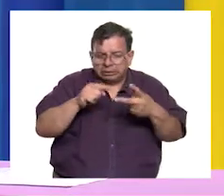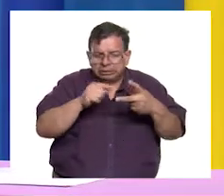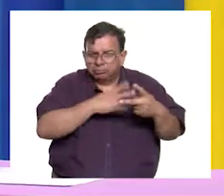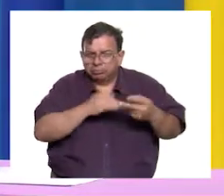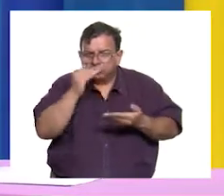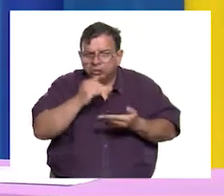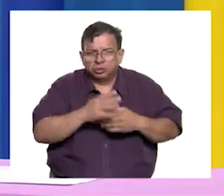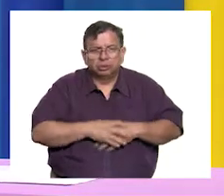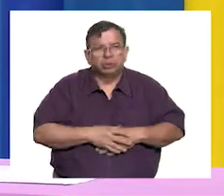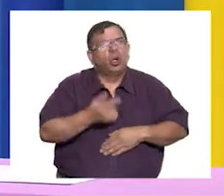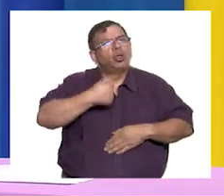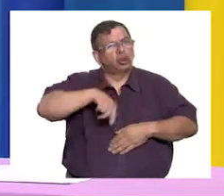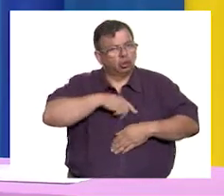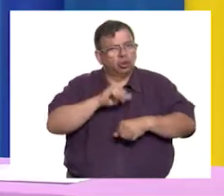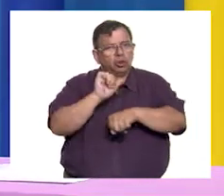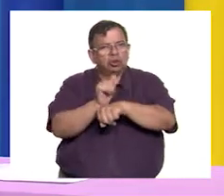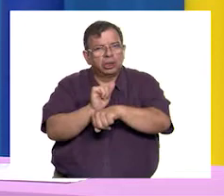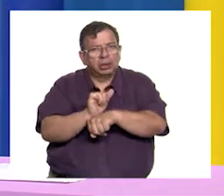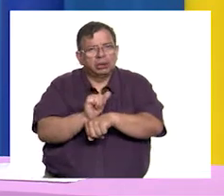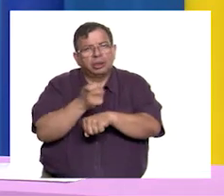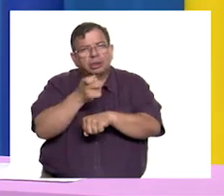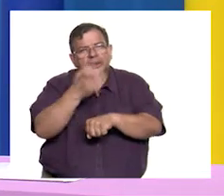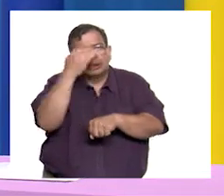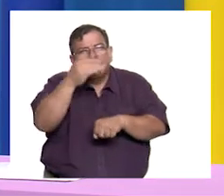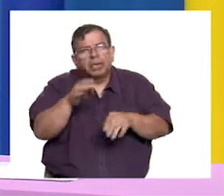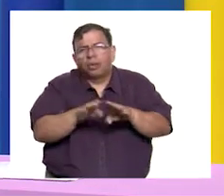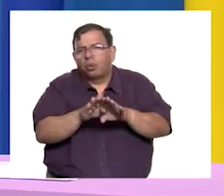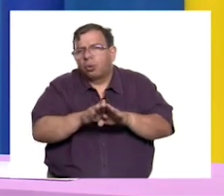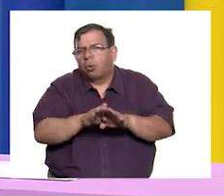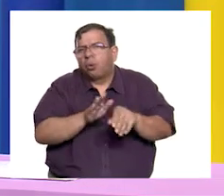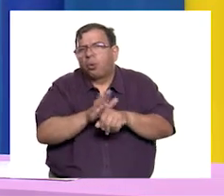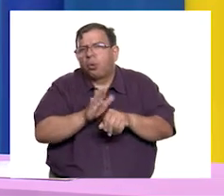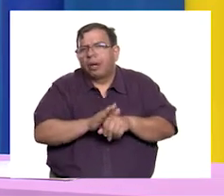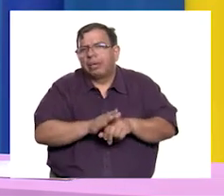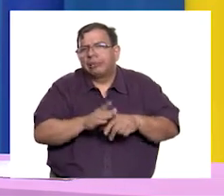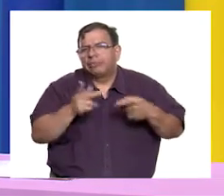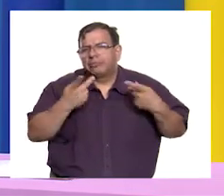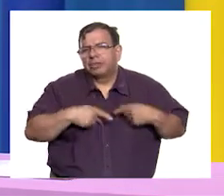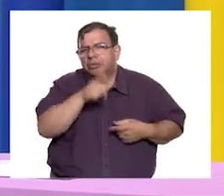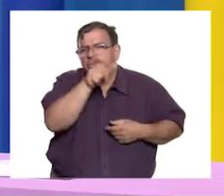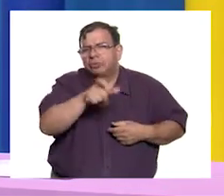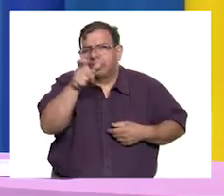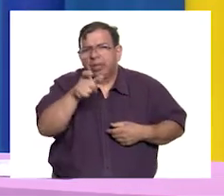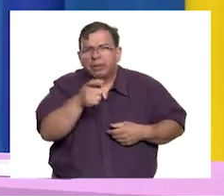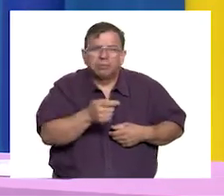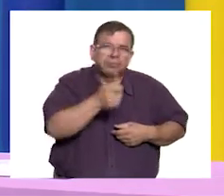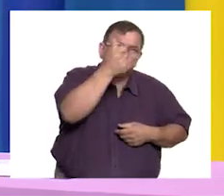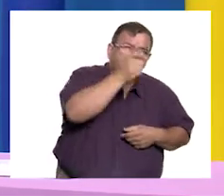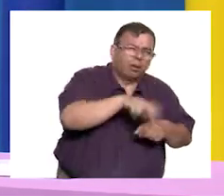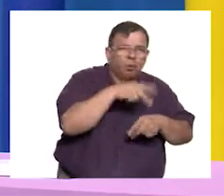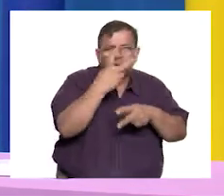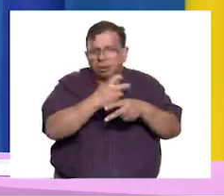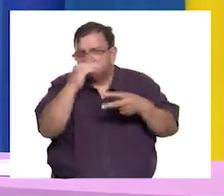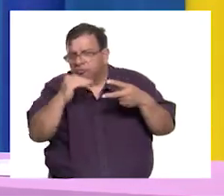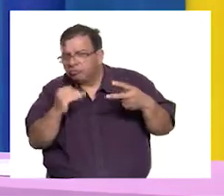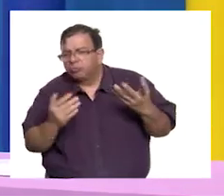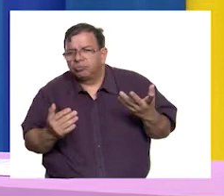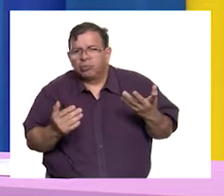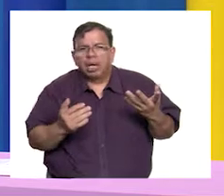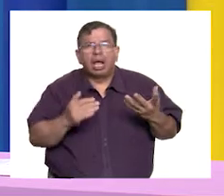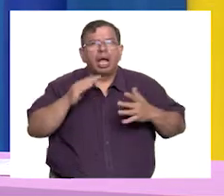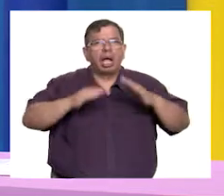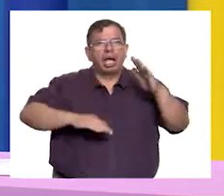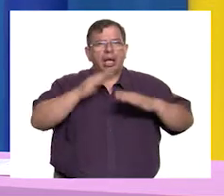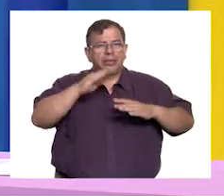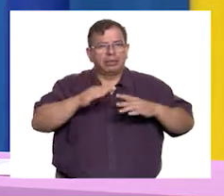los que trabajamos como actores, eso cuenta para saber el tipo de papel que tendremos principal o secundario, aunque a veces